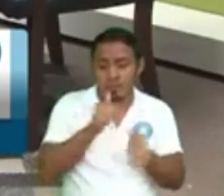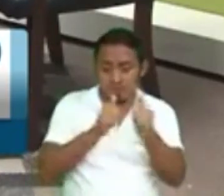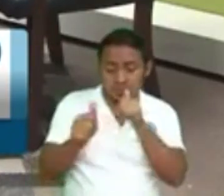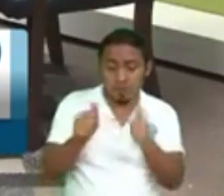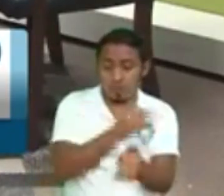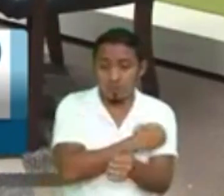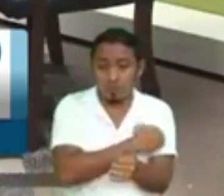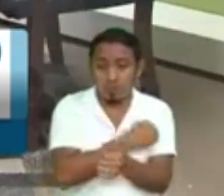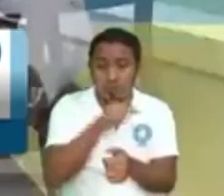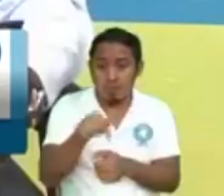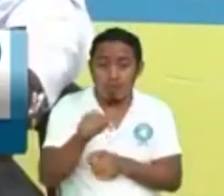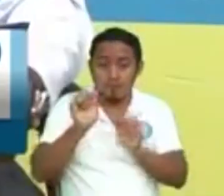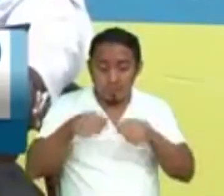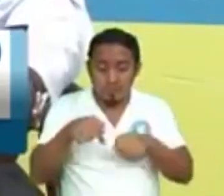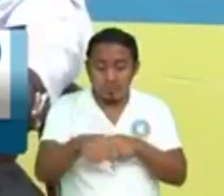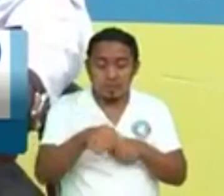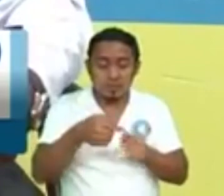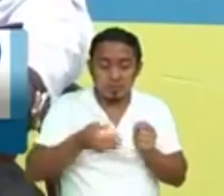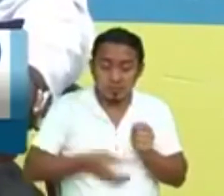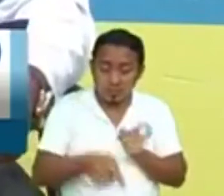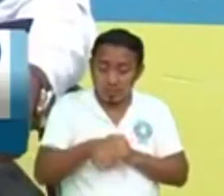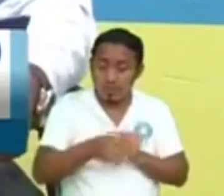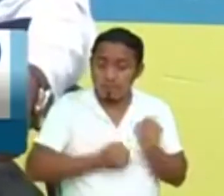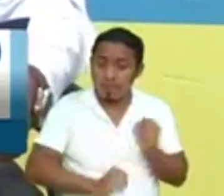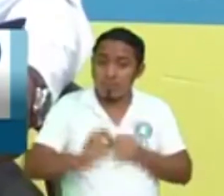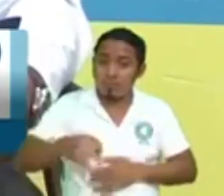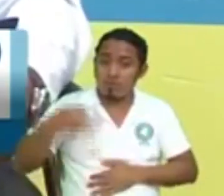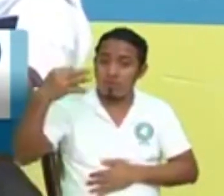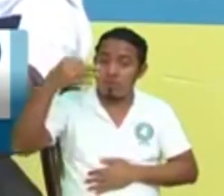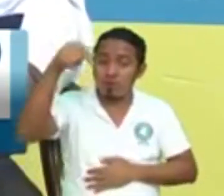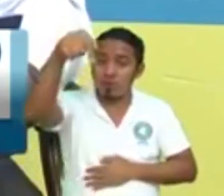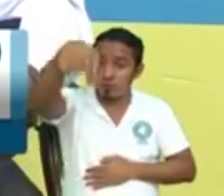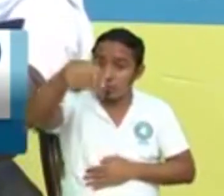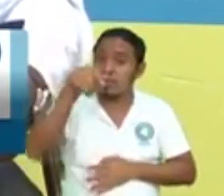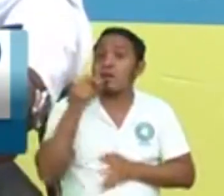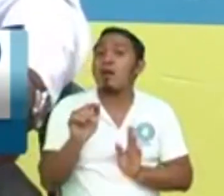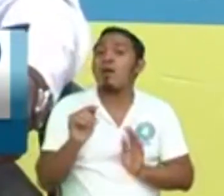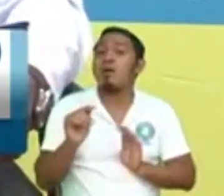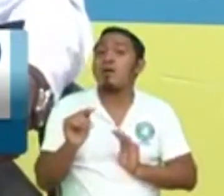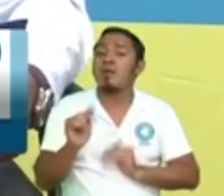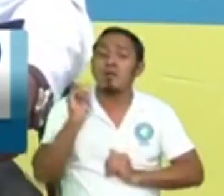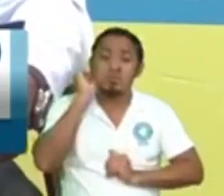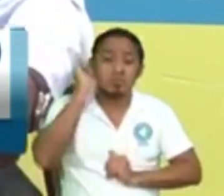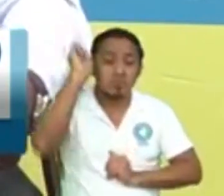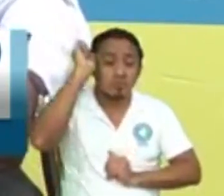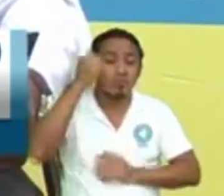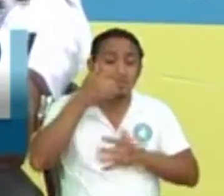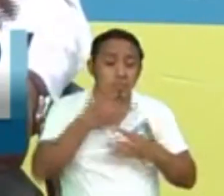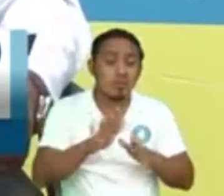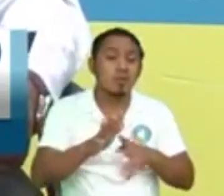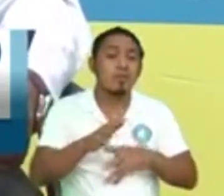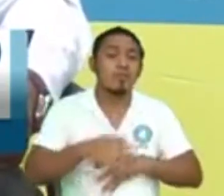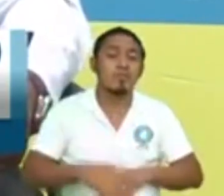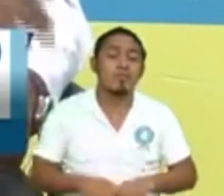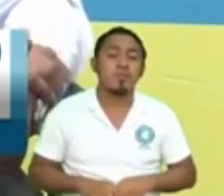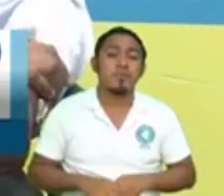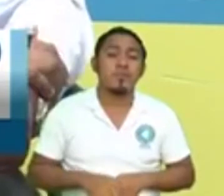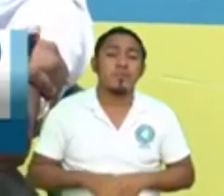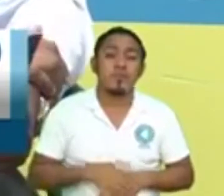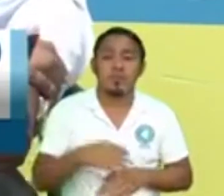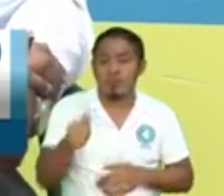alcohol, eso predispone genéticamente, posteriormente a que el niño, una vez que nazca,